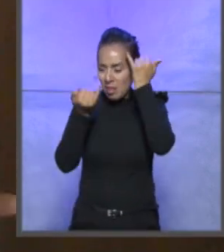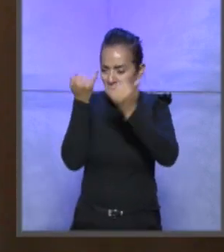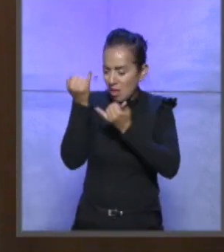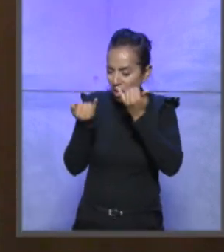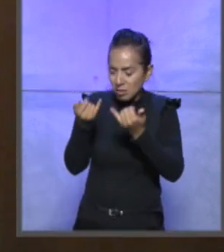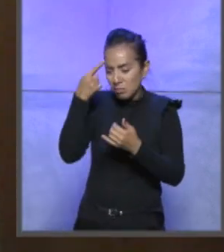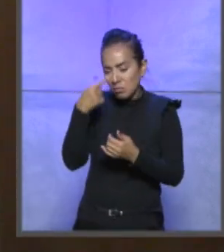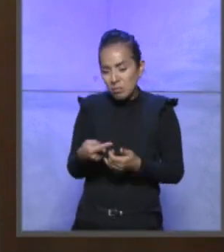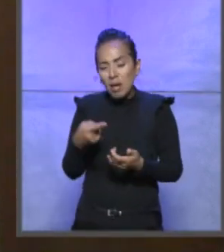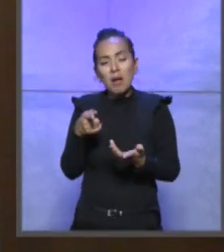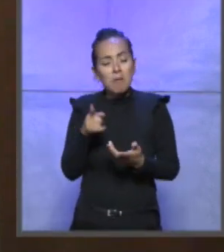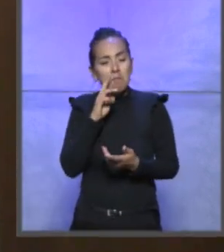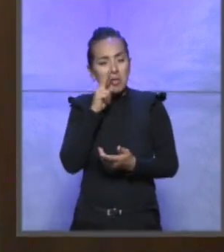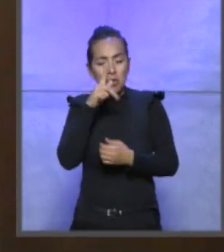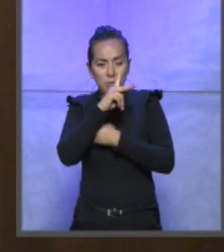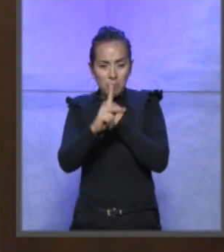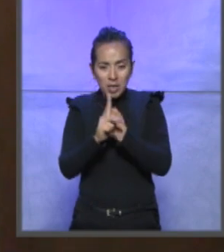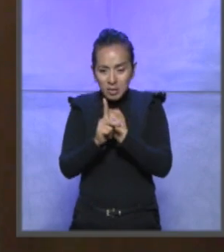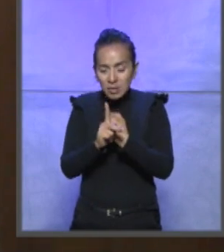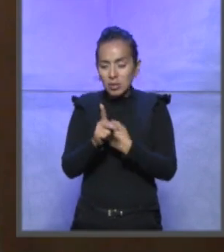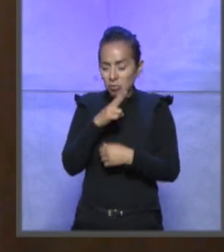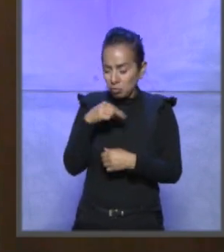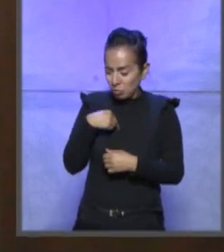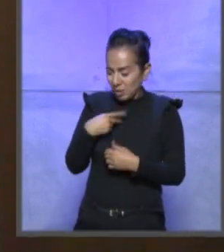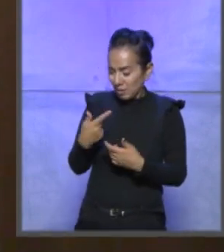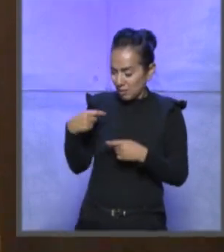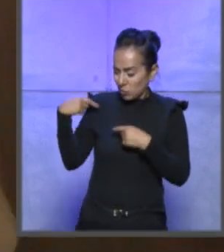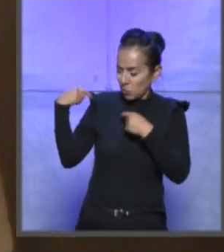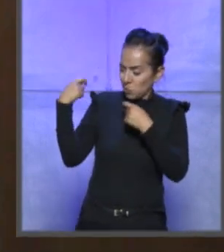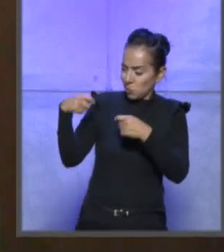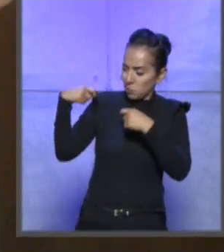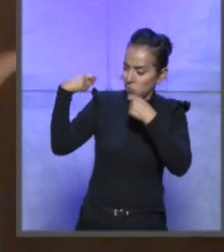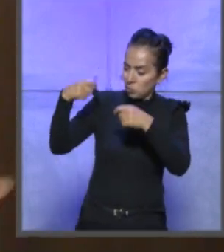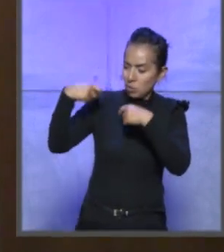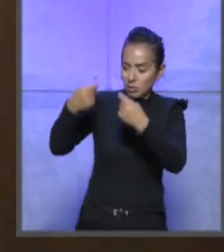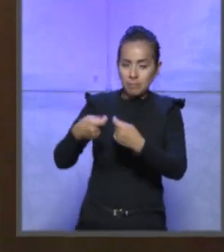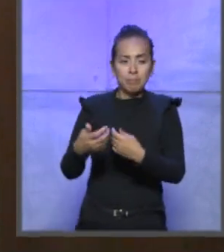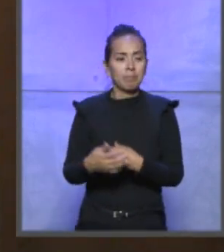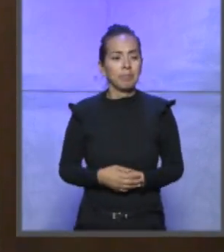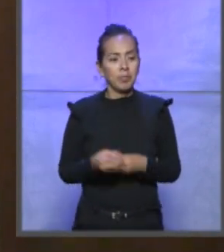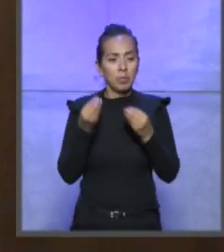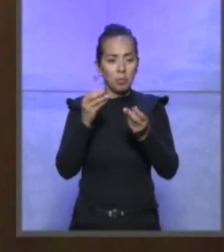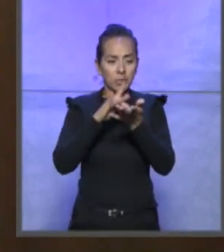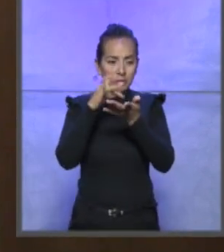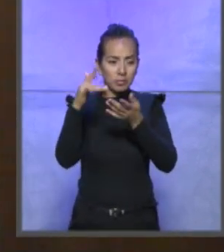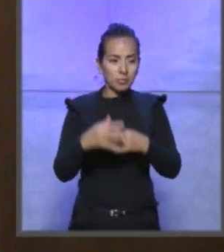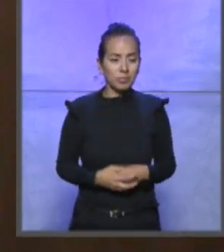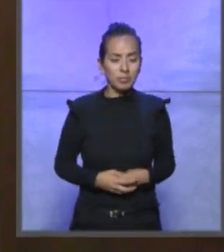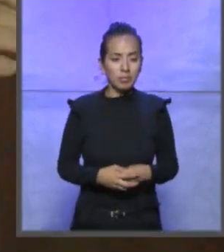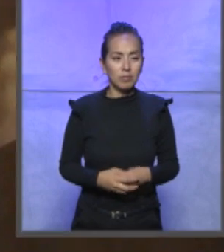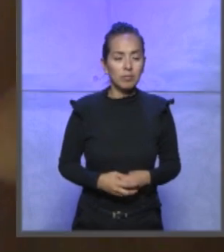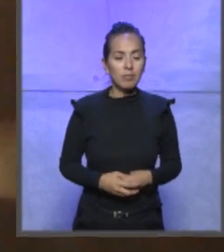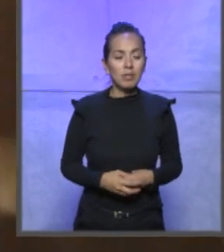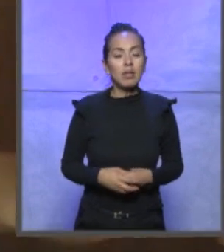de ideas para así tener un mejor país tanto para nuestras generaciones como las que están por venir. Muchas gracias.